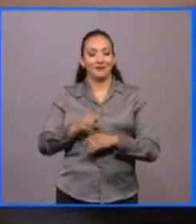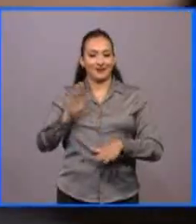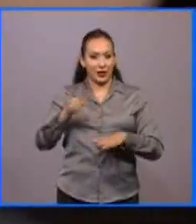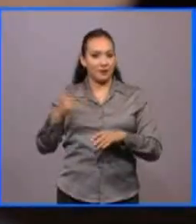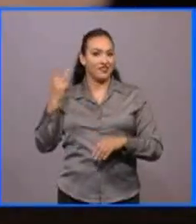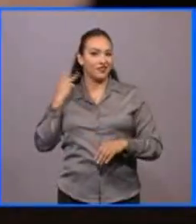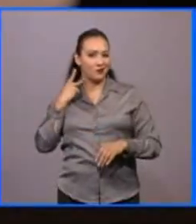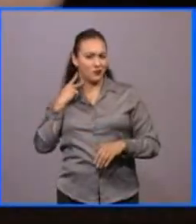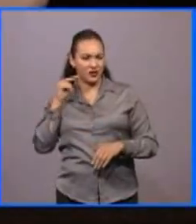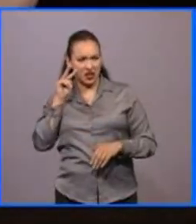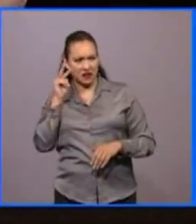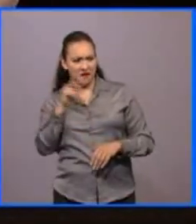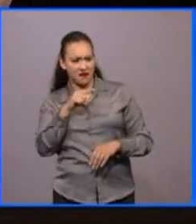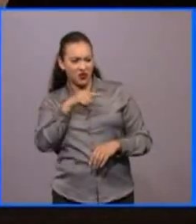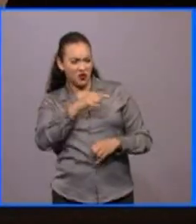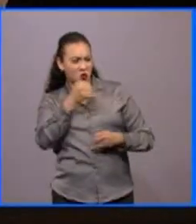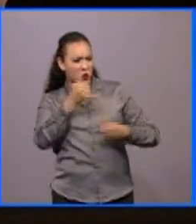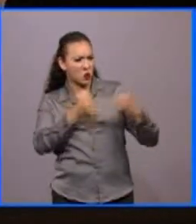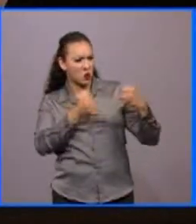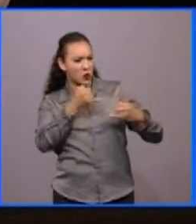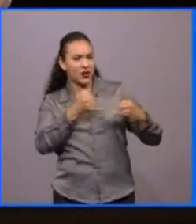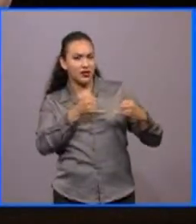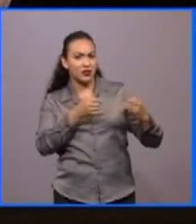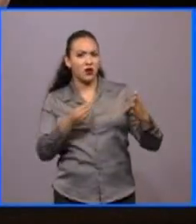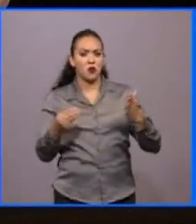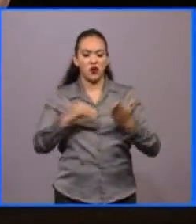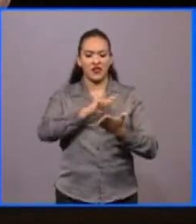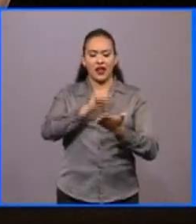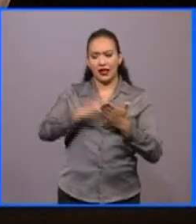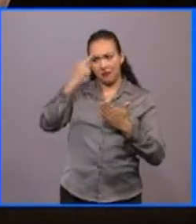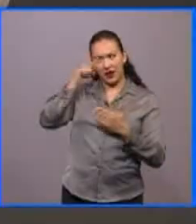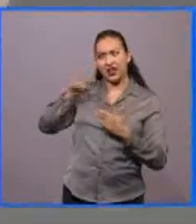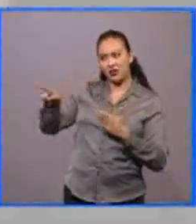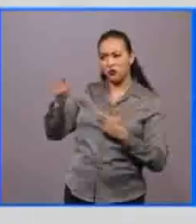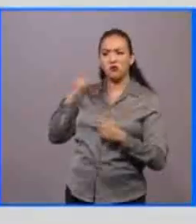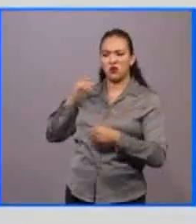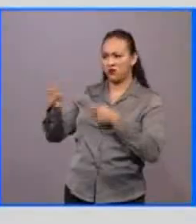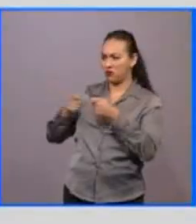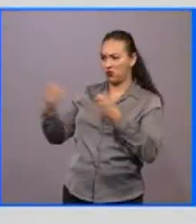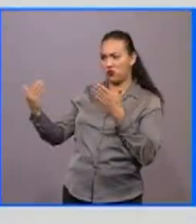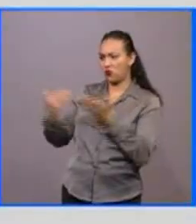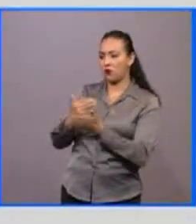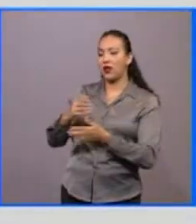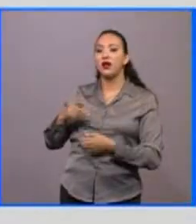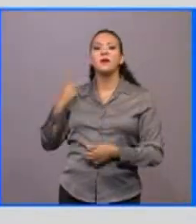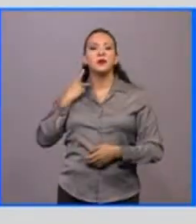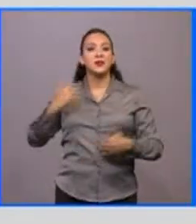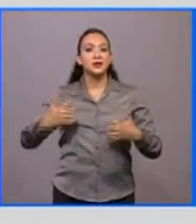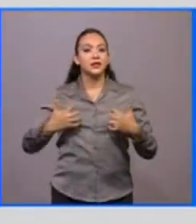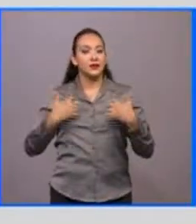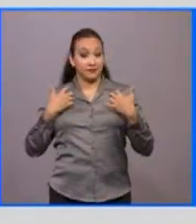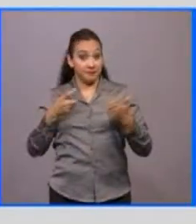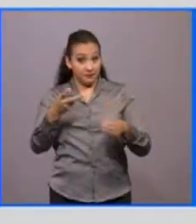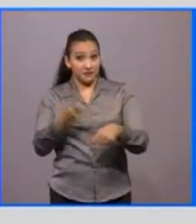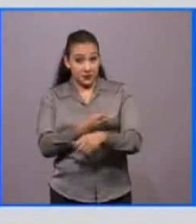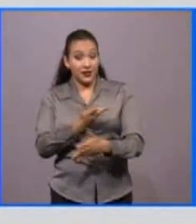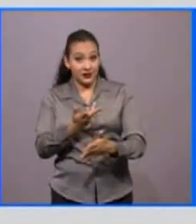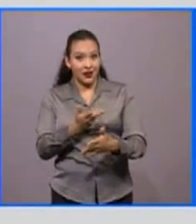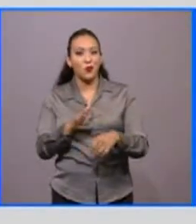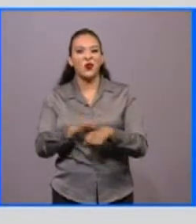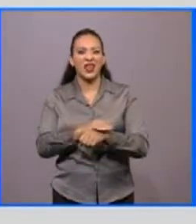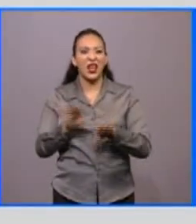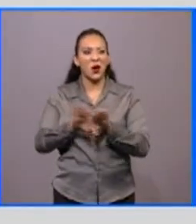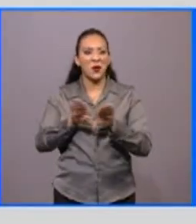le moleste que los juzgadores pongan límites a las políticas que implementan, aseguró el ministro Javier Lainez Potisek